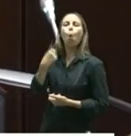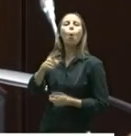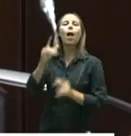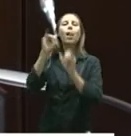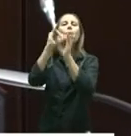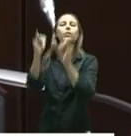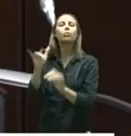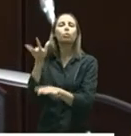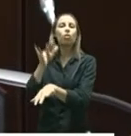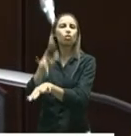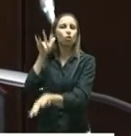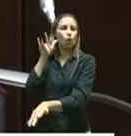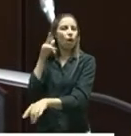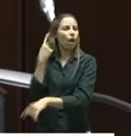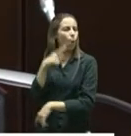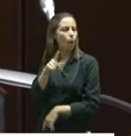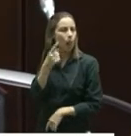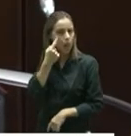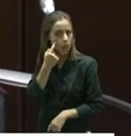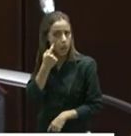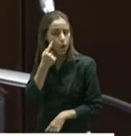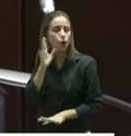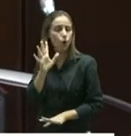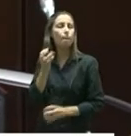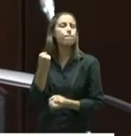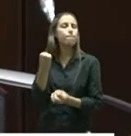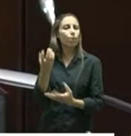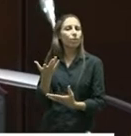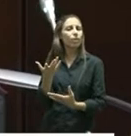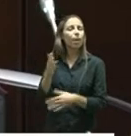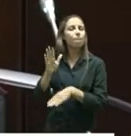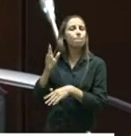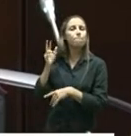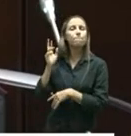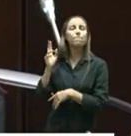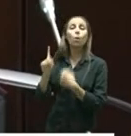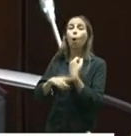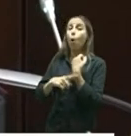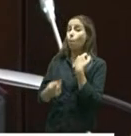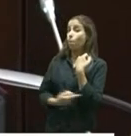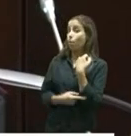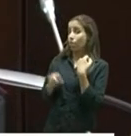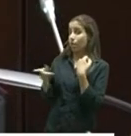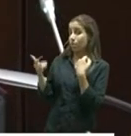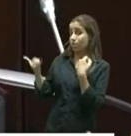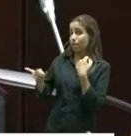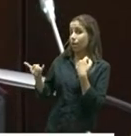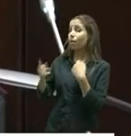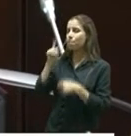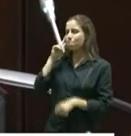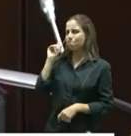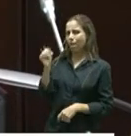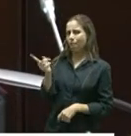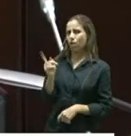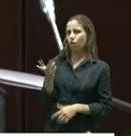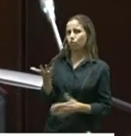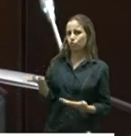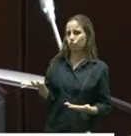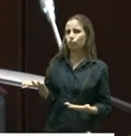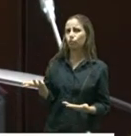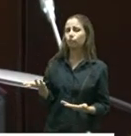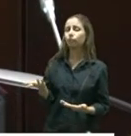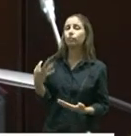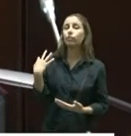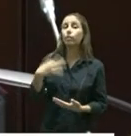tocar ojo porque semejantes facultades son muy peligrosas si hay que discutir